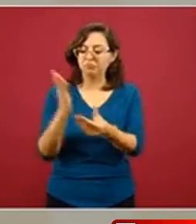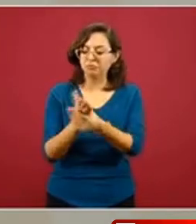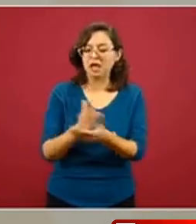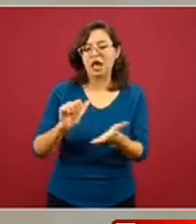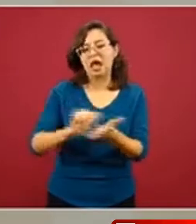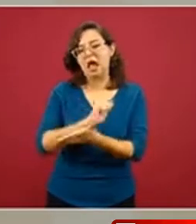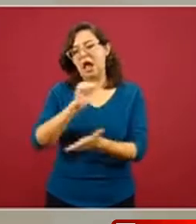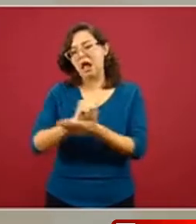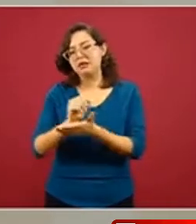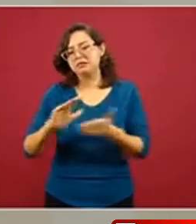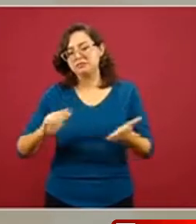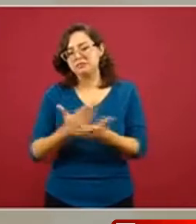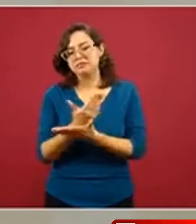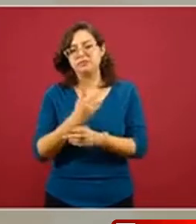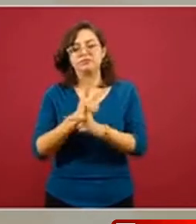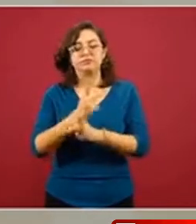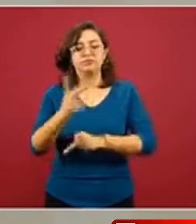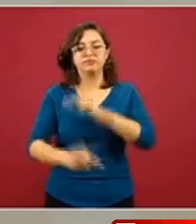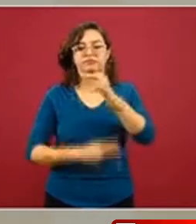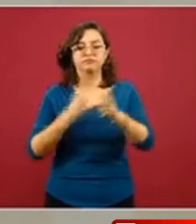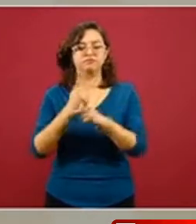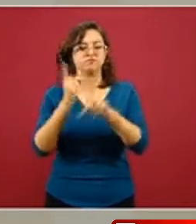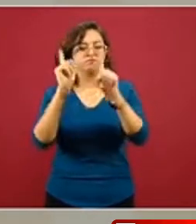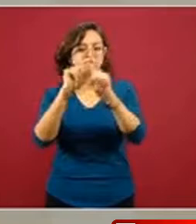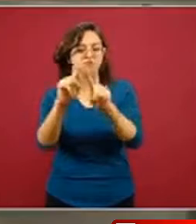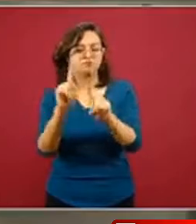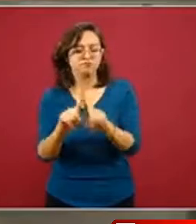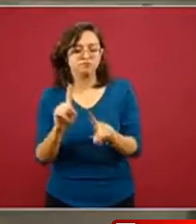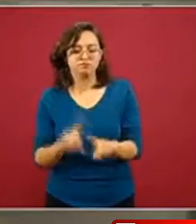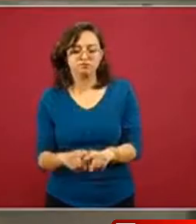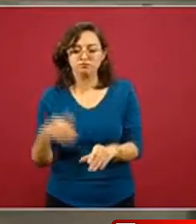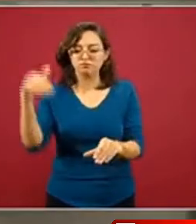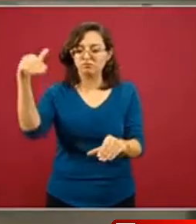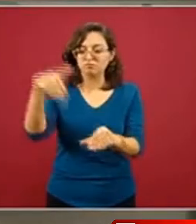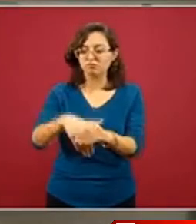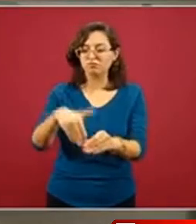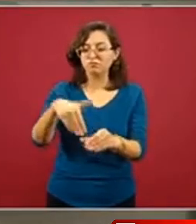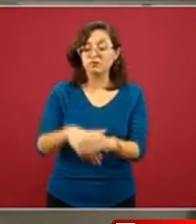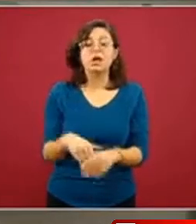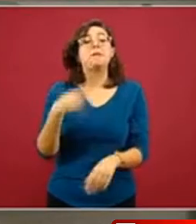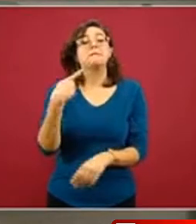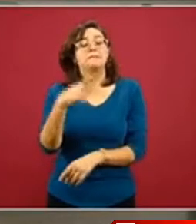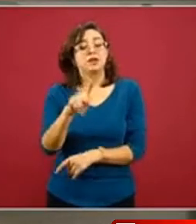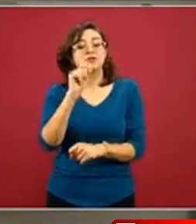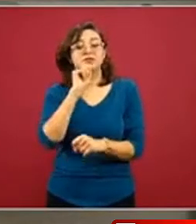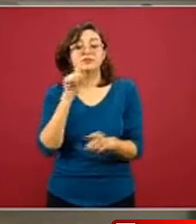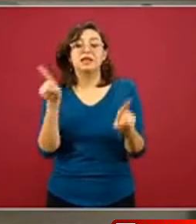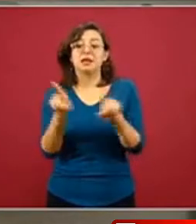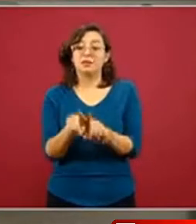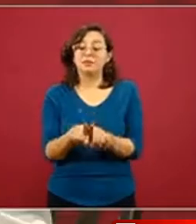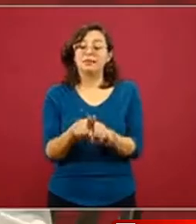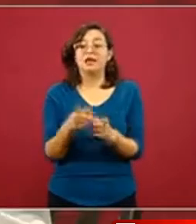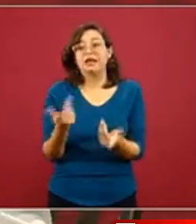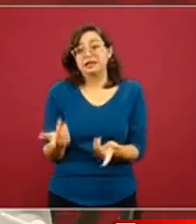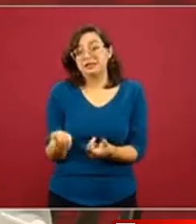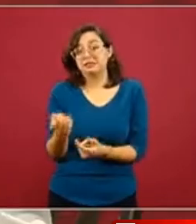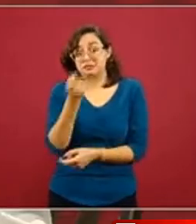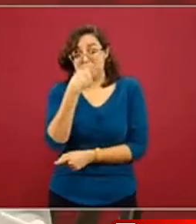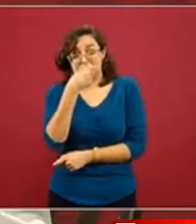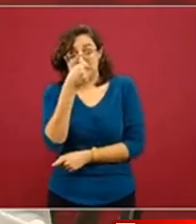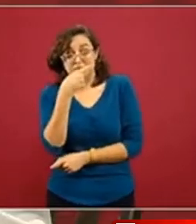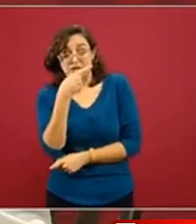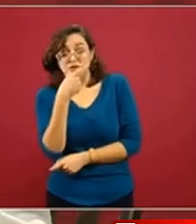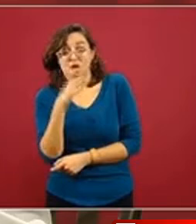acta de nacimiento, pasaporte, lo que ustedes quieran, pero también no se les olvide los medicamentos que están